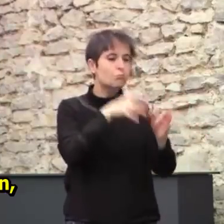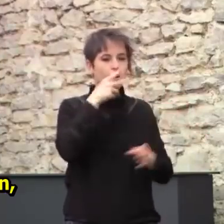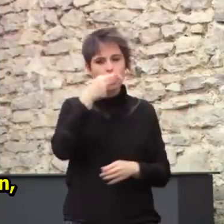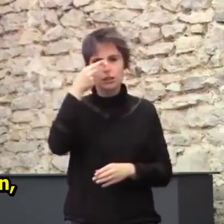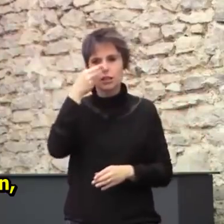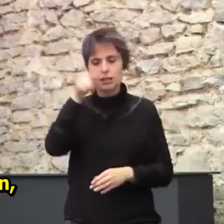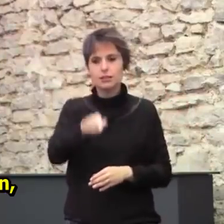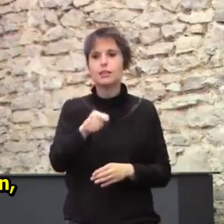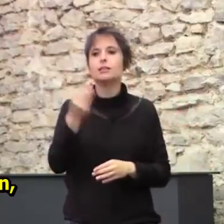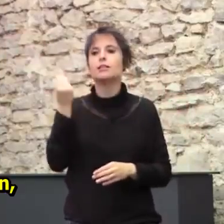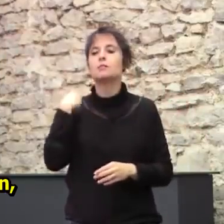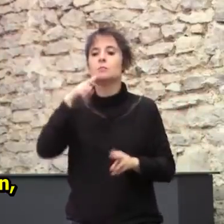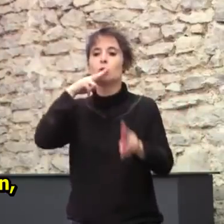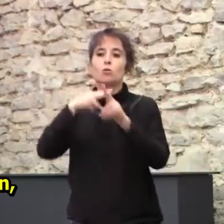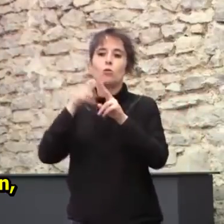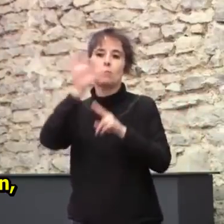interesante también, que es